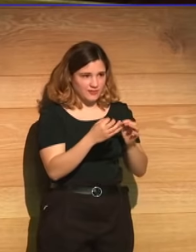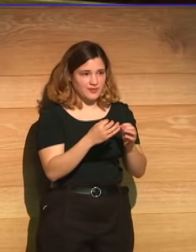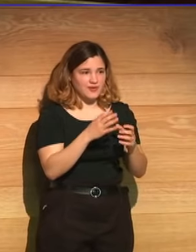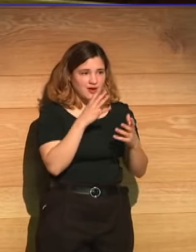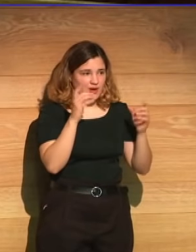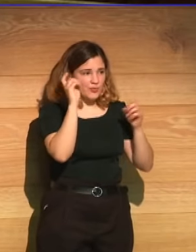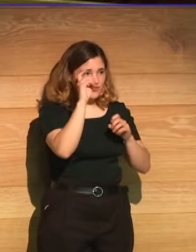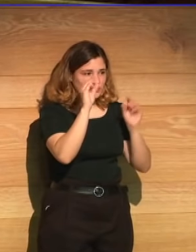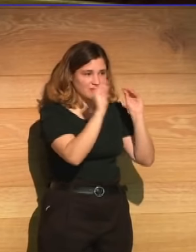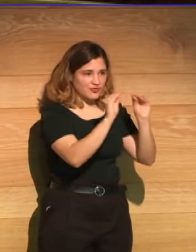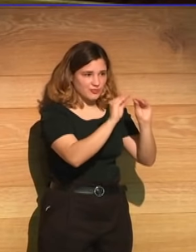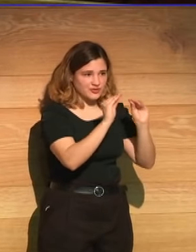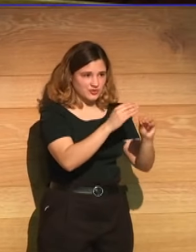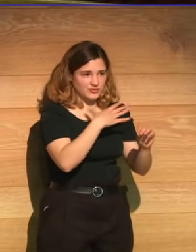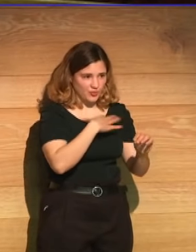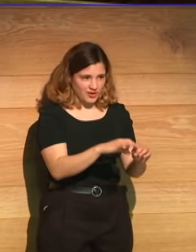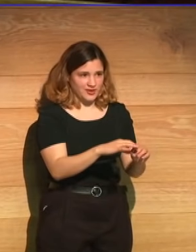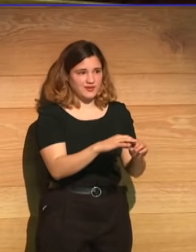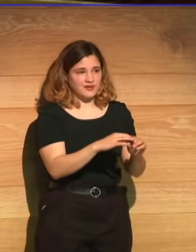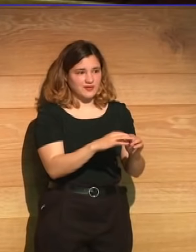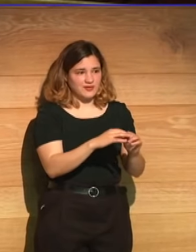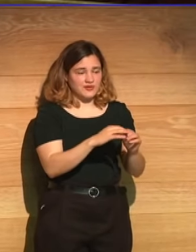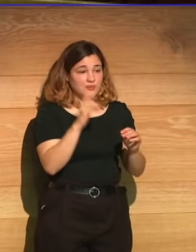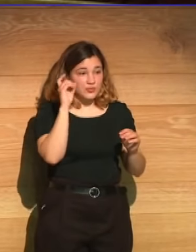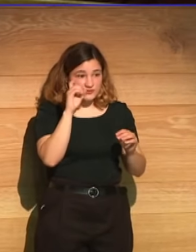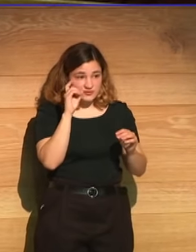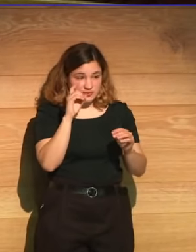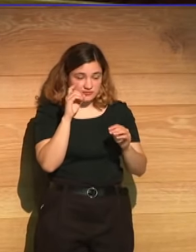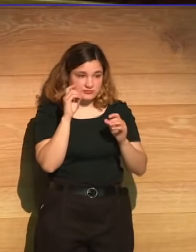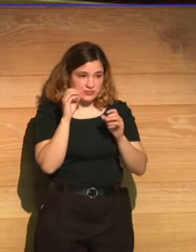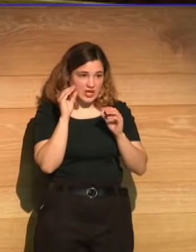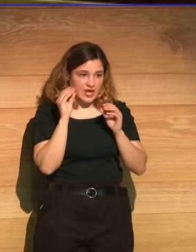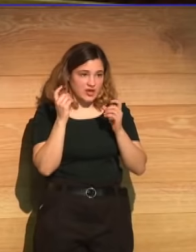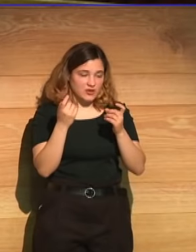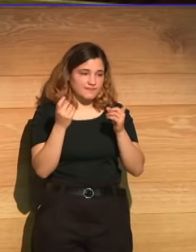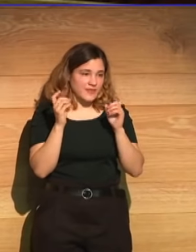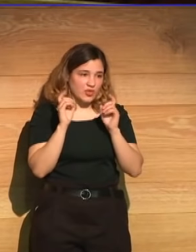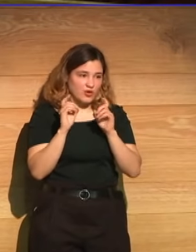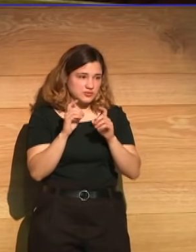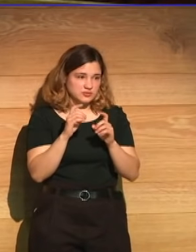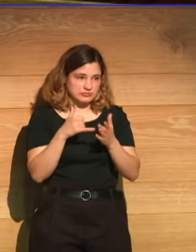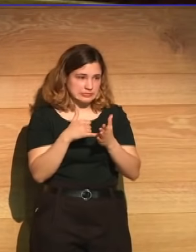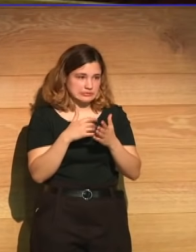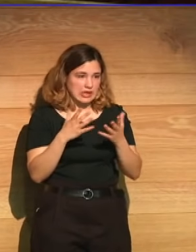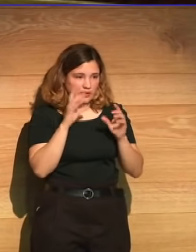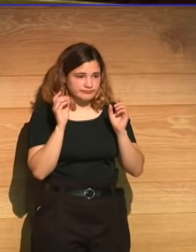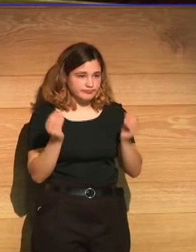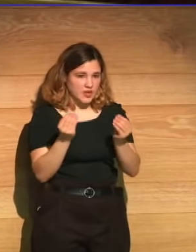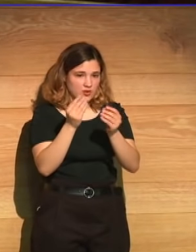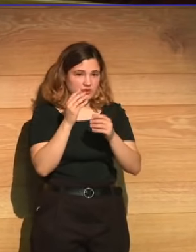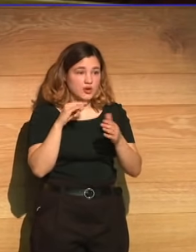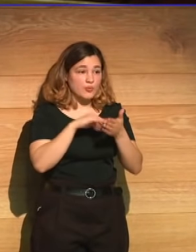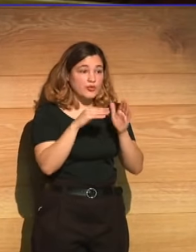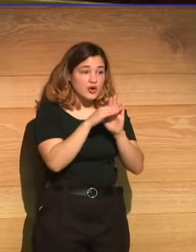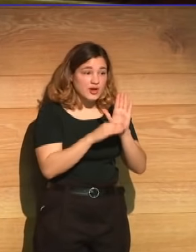formación a un profesorado con niveles de formación muy precarios a través de medios digitales también. Y ahí el programa de Profuturo yo creo que está en